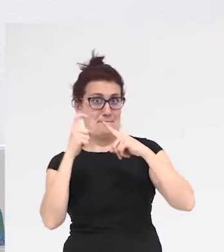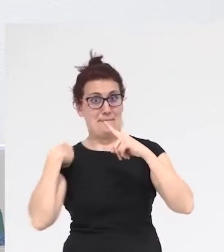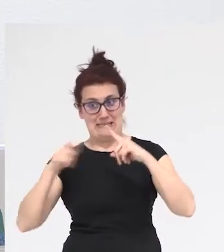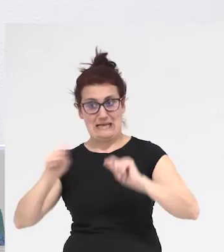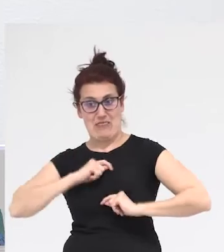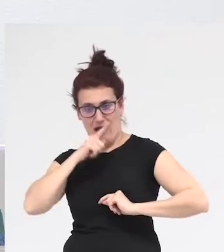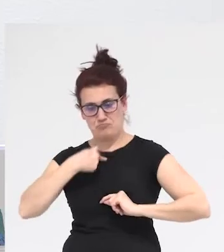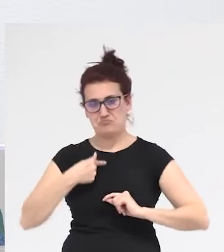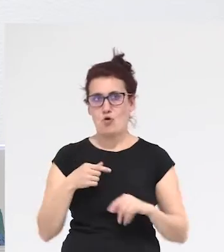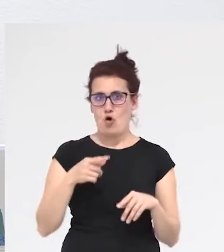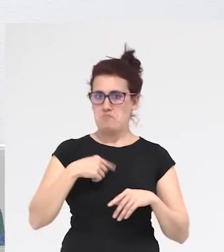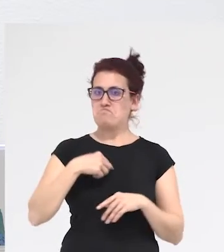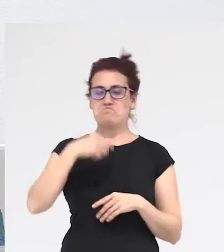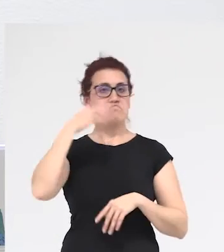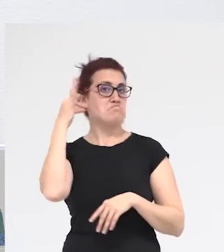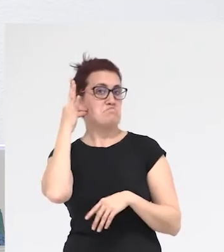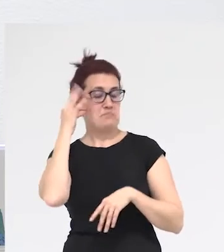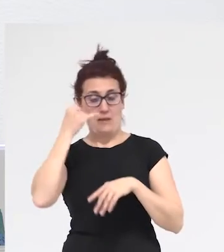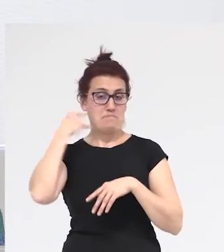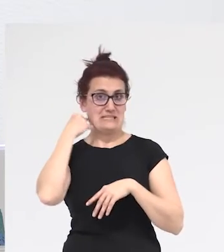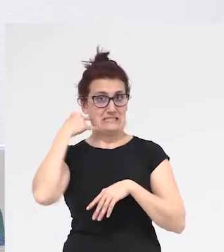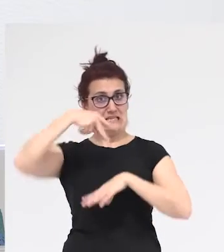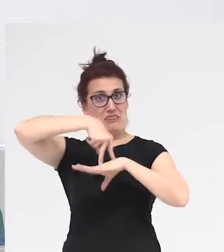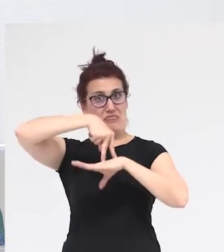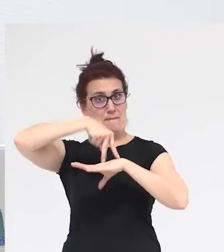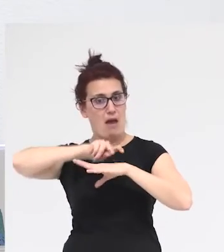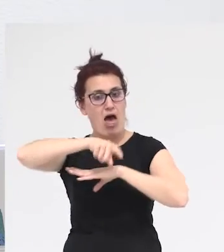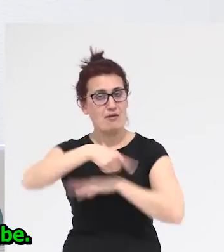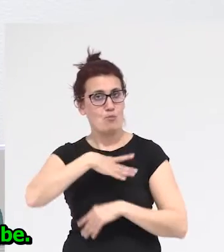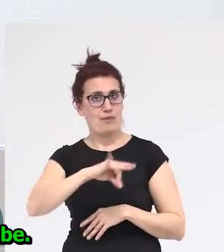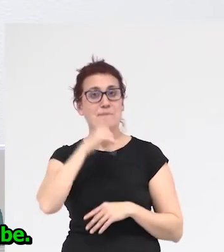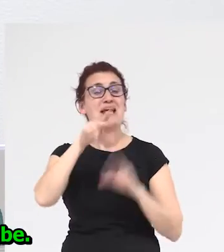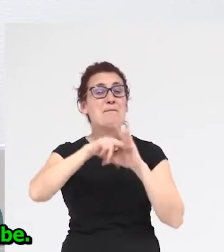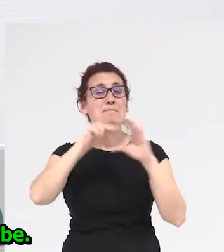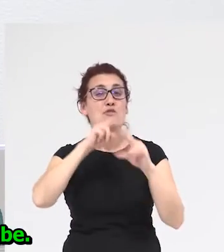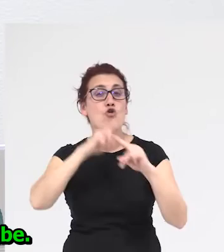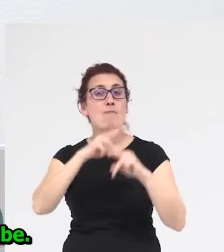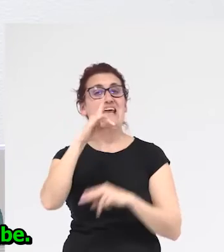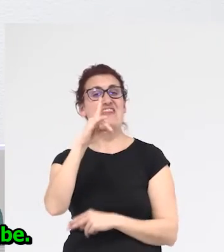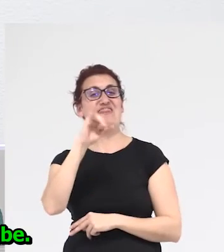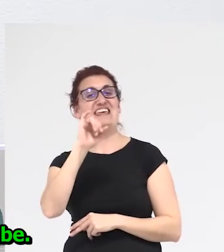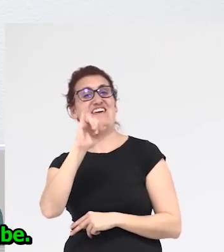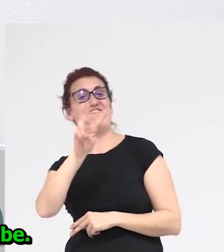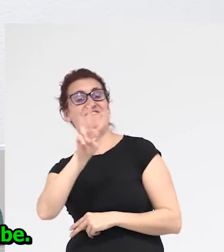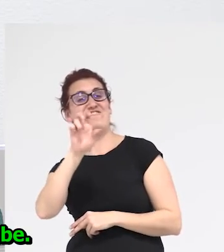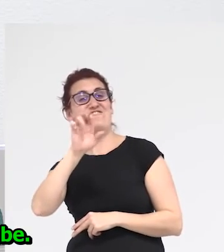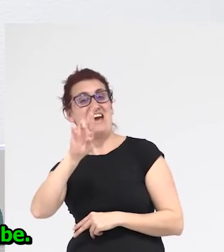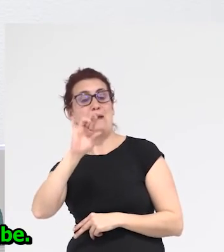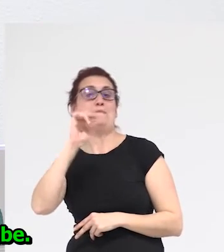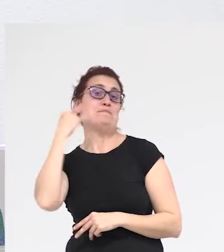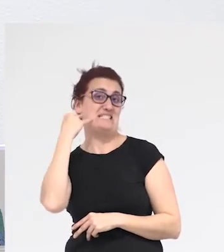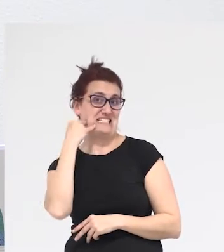el hacer pis de pie, ¿no? En fin, es un video muy bonito, pueden buscarlo, se llama Diver Pis, y lo pueden buscar, está